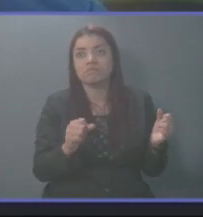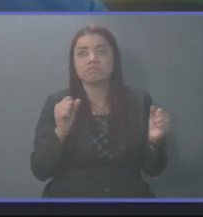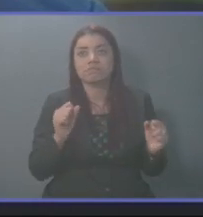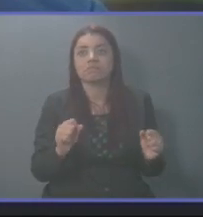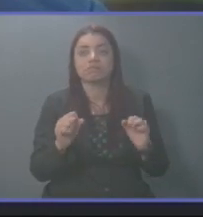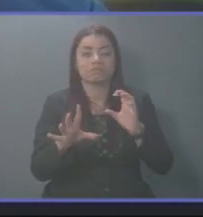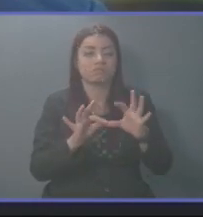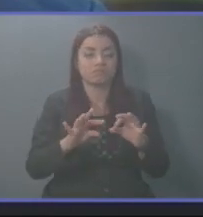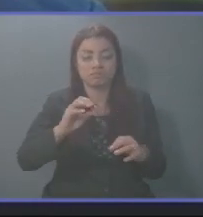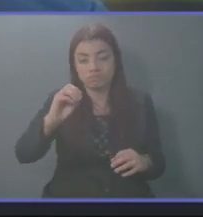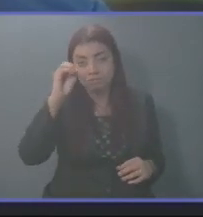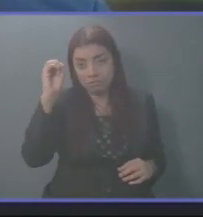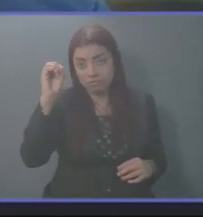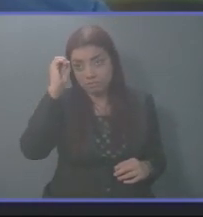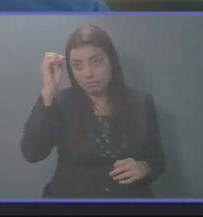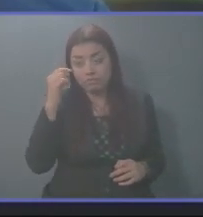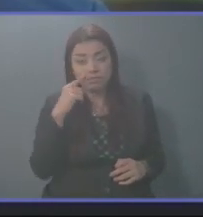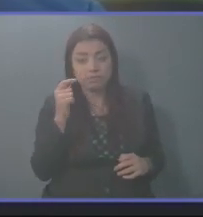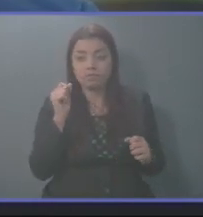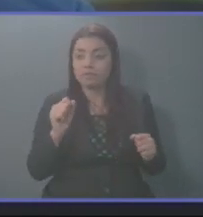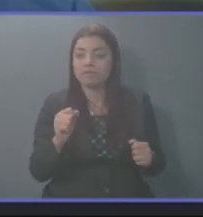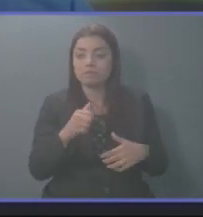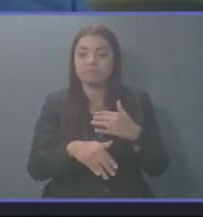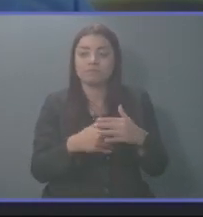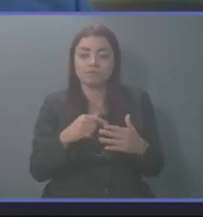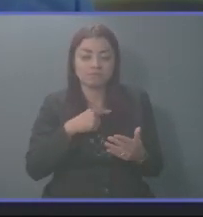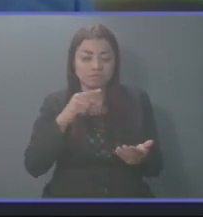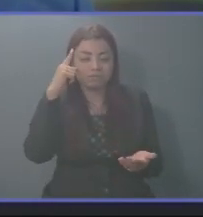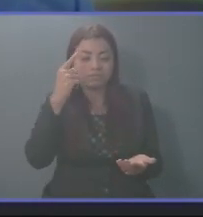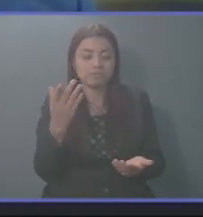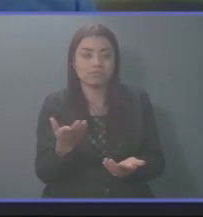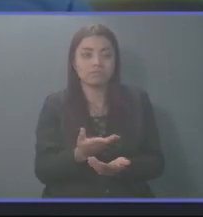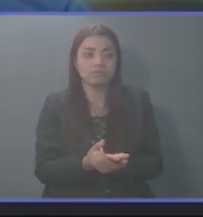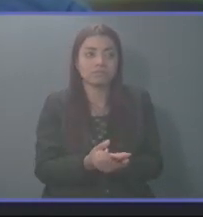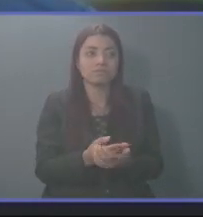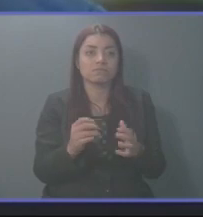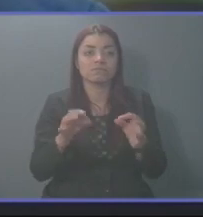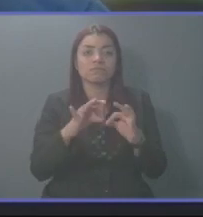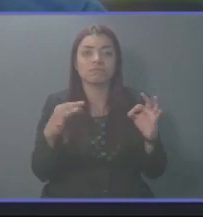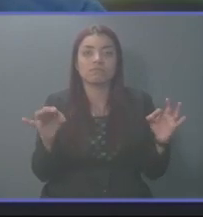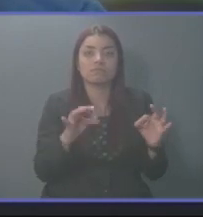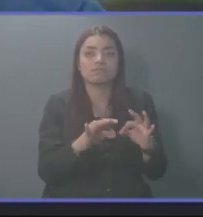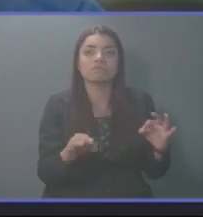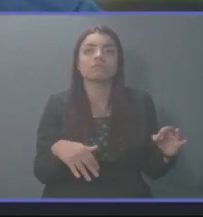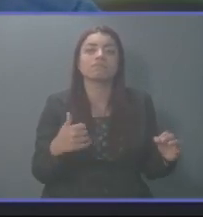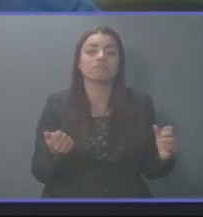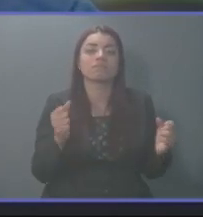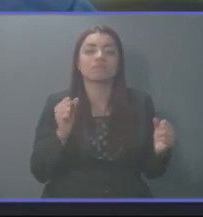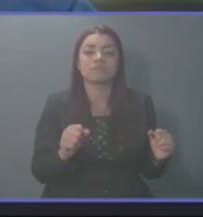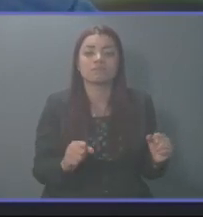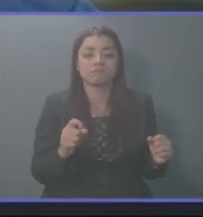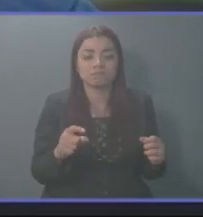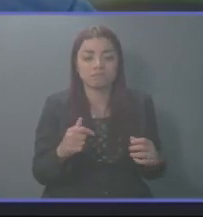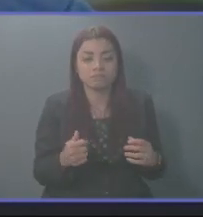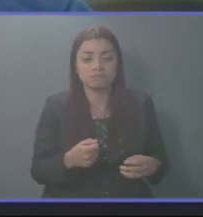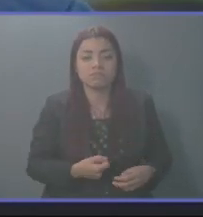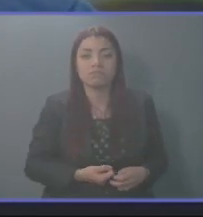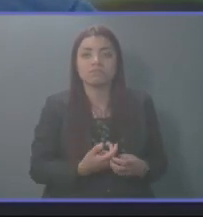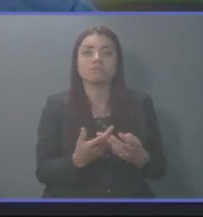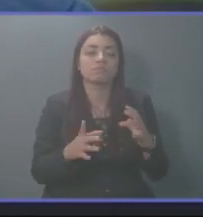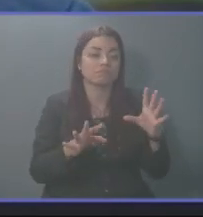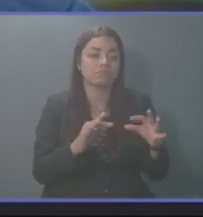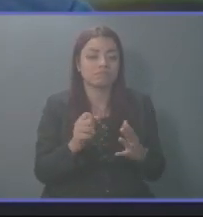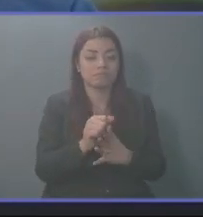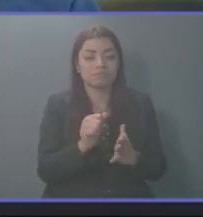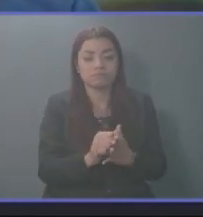en algunas de las observaciones no es acompañada de propuestas específicas de redacción y que debido a ello, a pesar que no se mencionan